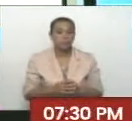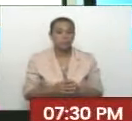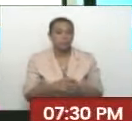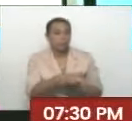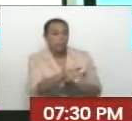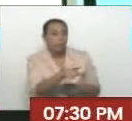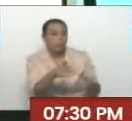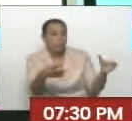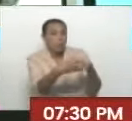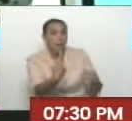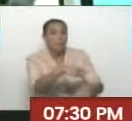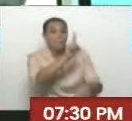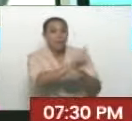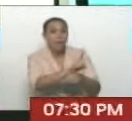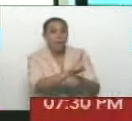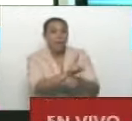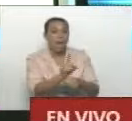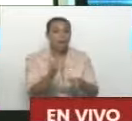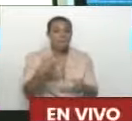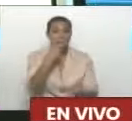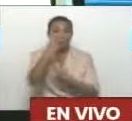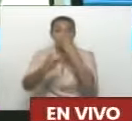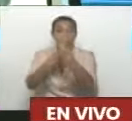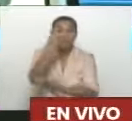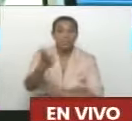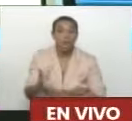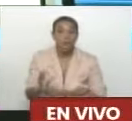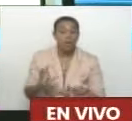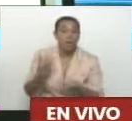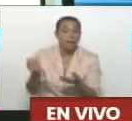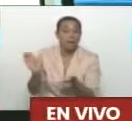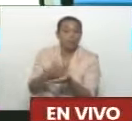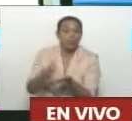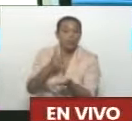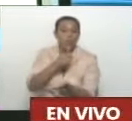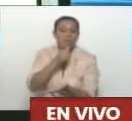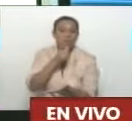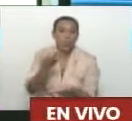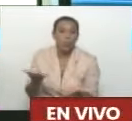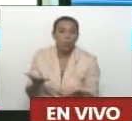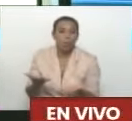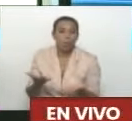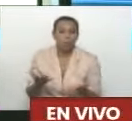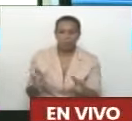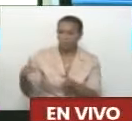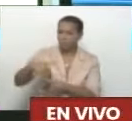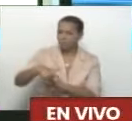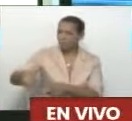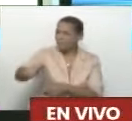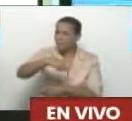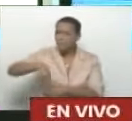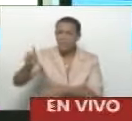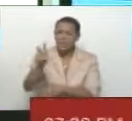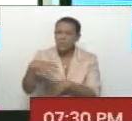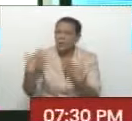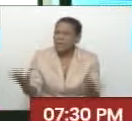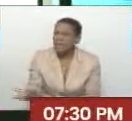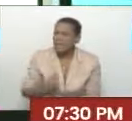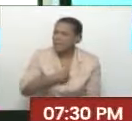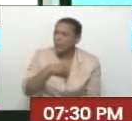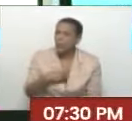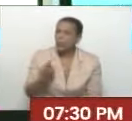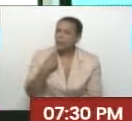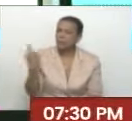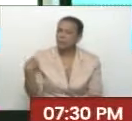Entonces ellos, era lo primero que queremos visitarlo, queremos ver el expediente. Como que Venezuela fuera una colonia, aplicando lo que hemos